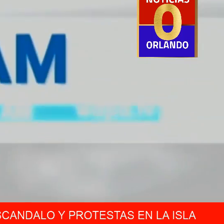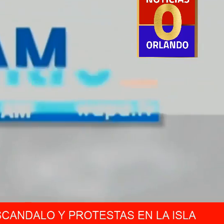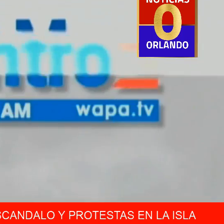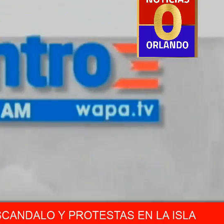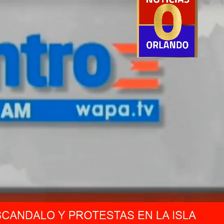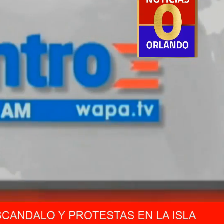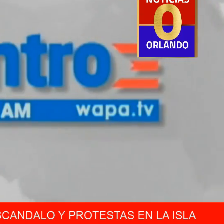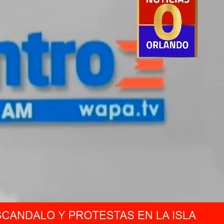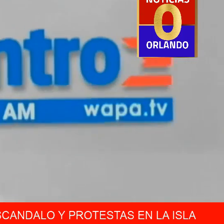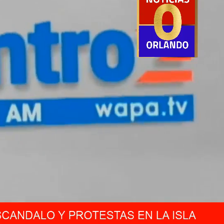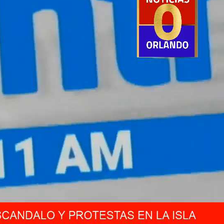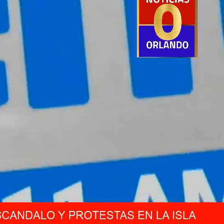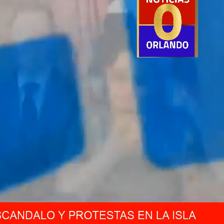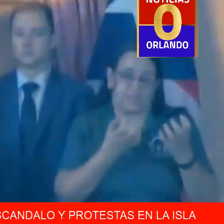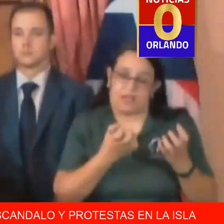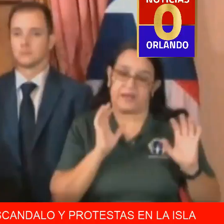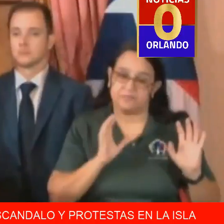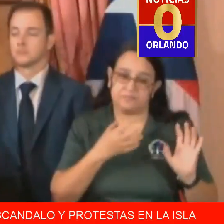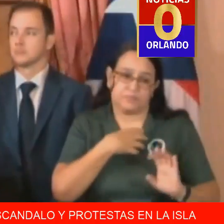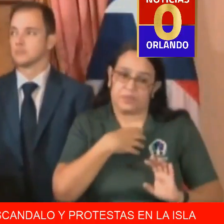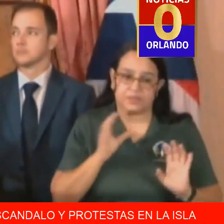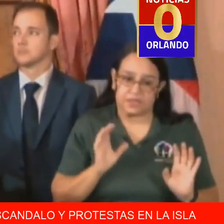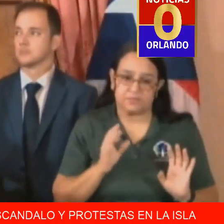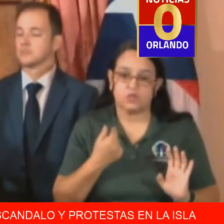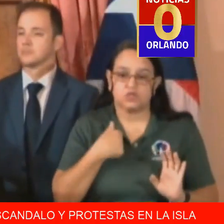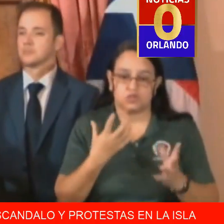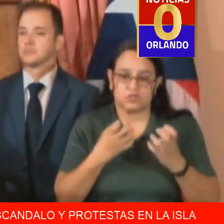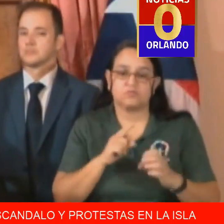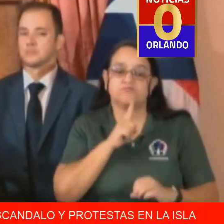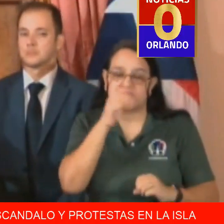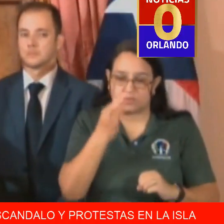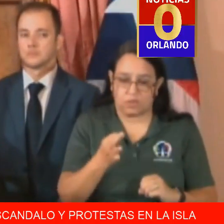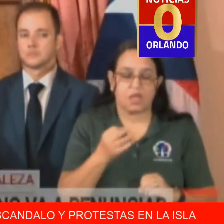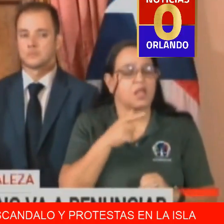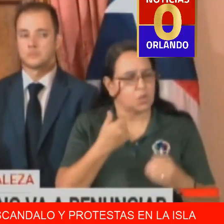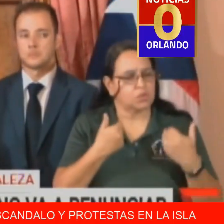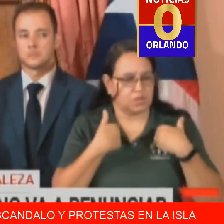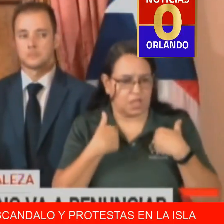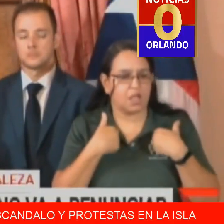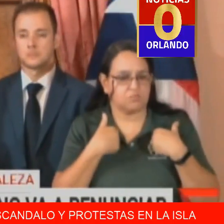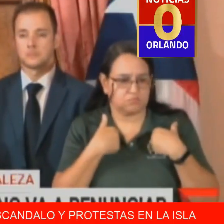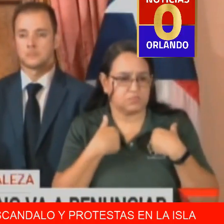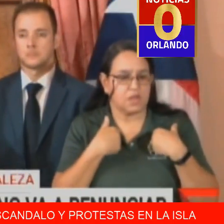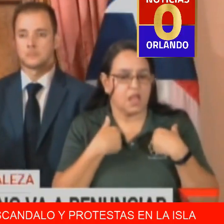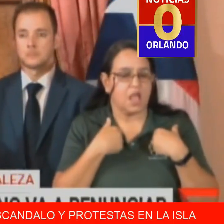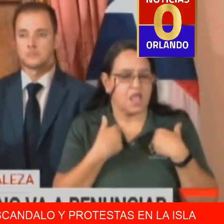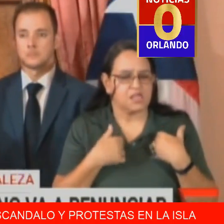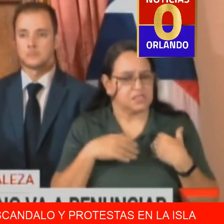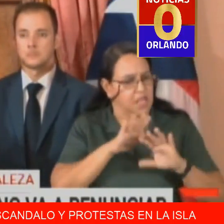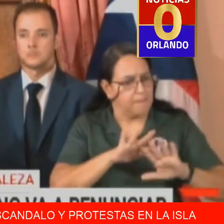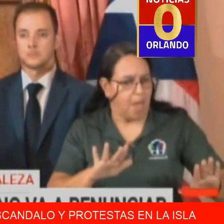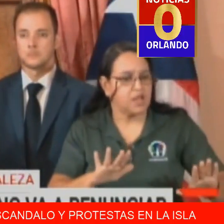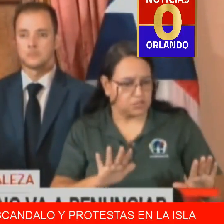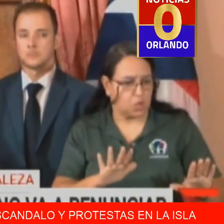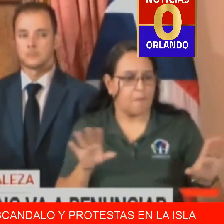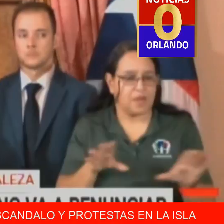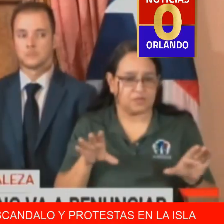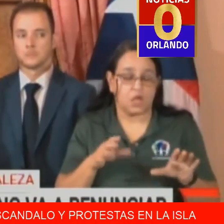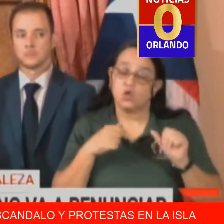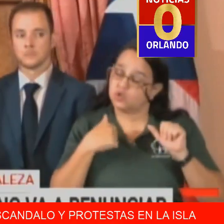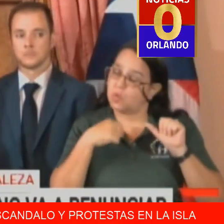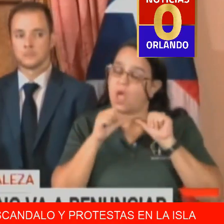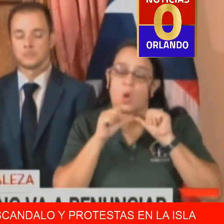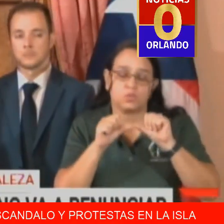eso yo lo dejo a ellos. Lo que yo quiero asegurarme es que ellos tengan el espacio para así hacerlo. Yo voy a continuar